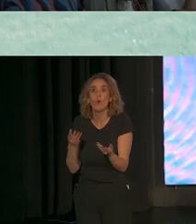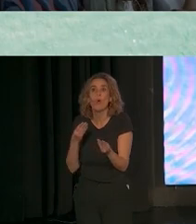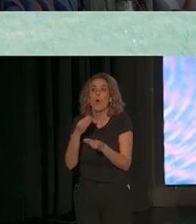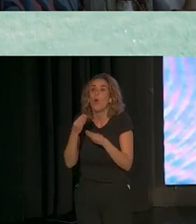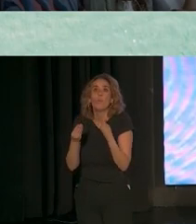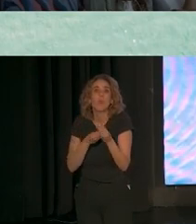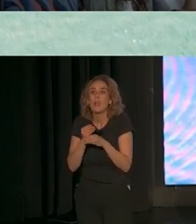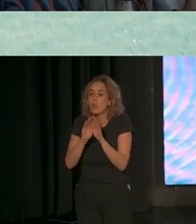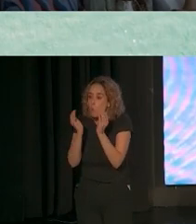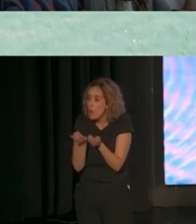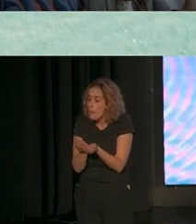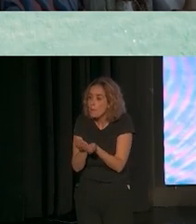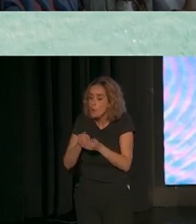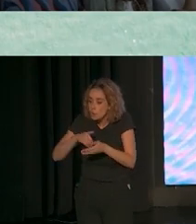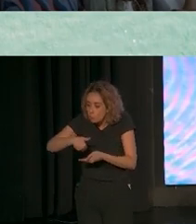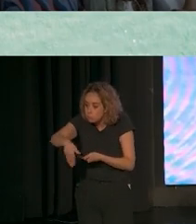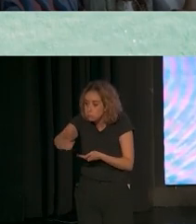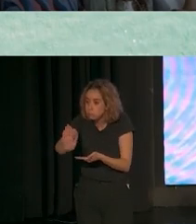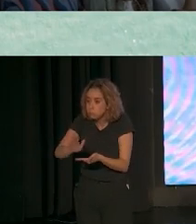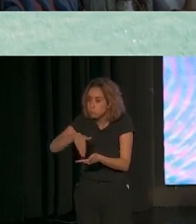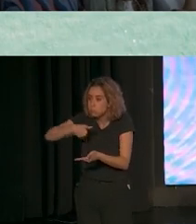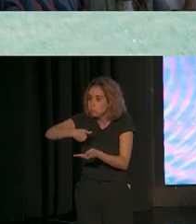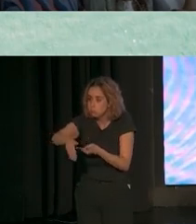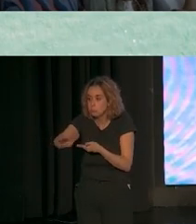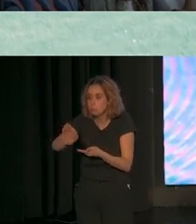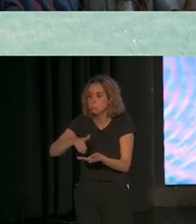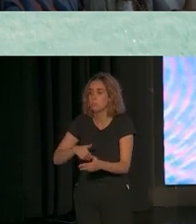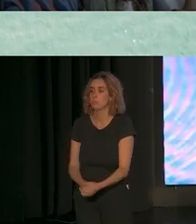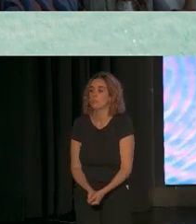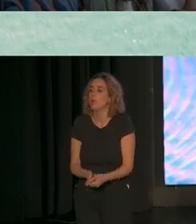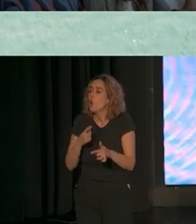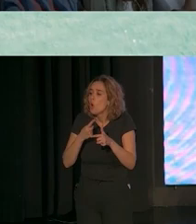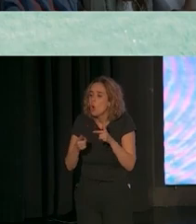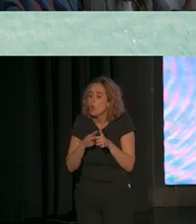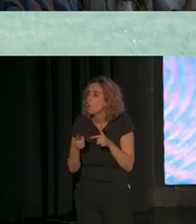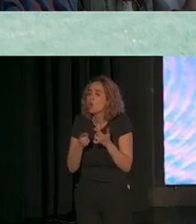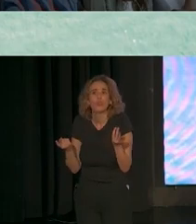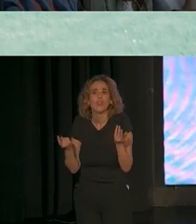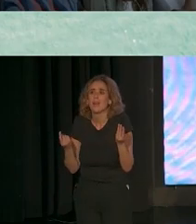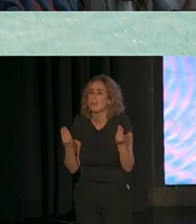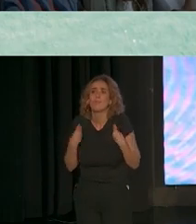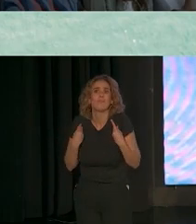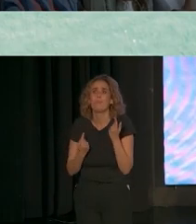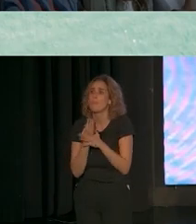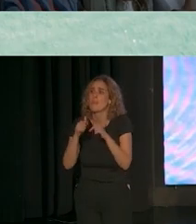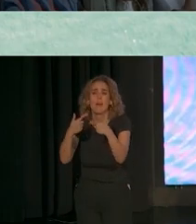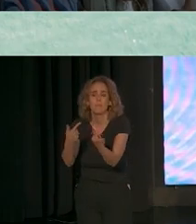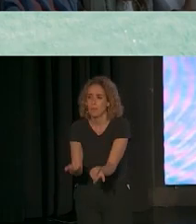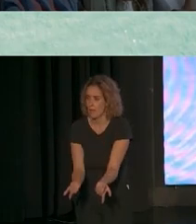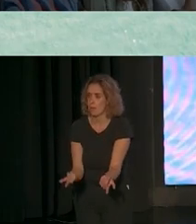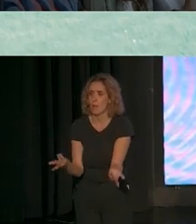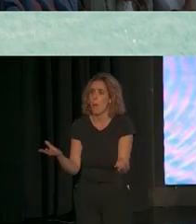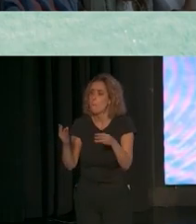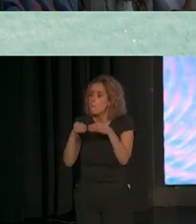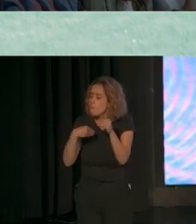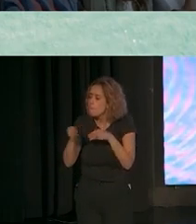dar una pelota adelante y atrás. Y estas son cosas que ocurren a diario. Utilizando el